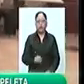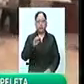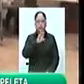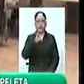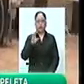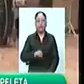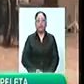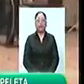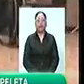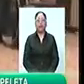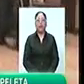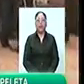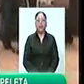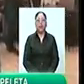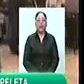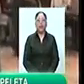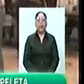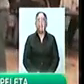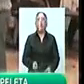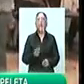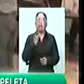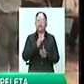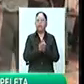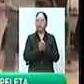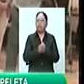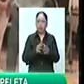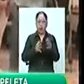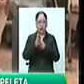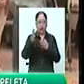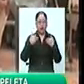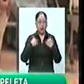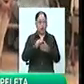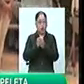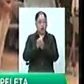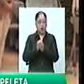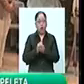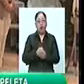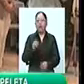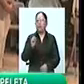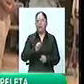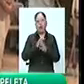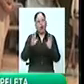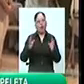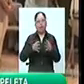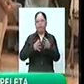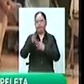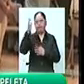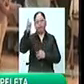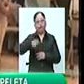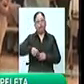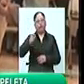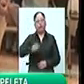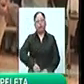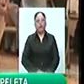¿En base a qué o cómo se ha hecho este sorteo? ¿Ha sido transparente? Sí, ustedes lo están viendo, ¿no? El ánfora, ¿no?